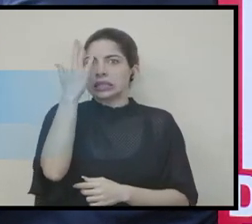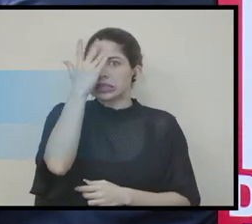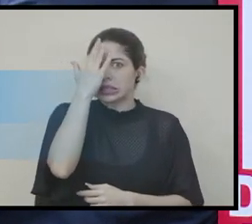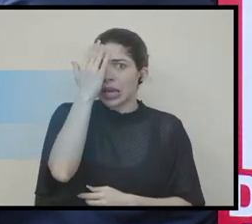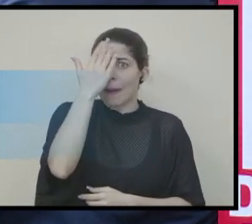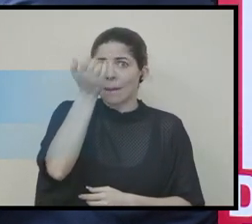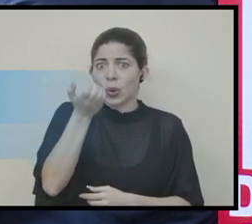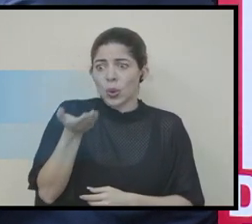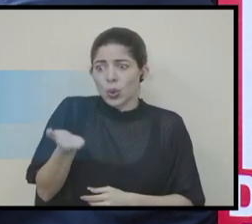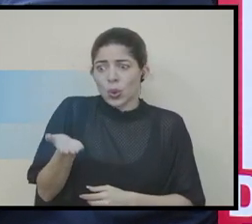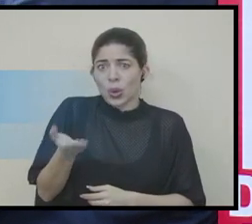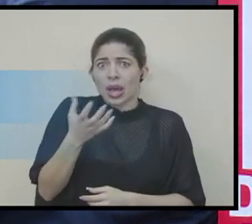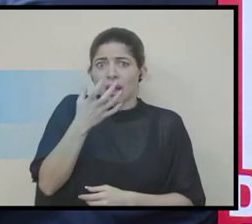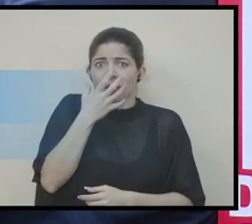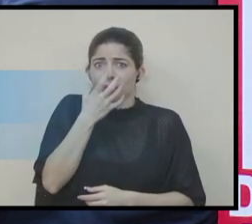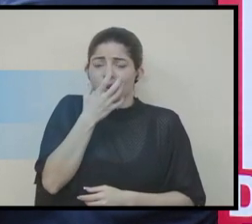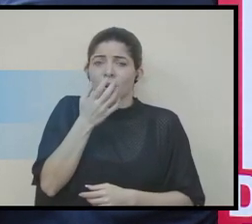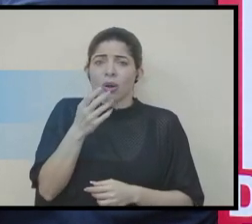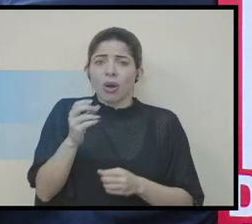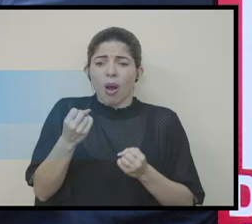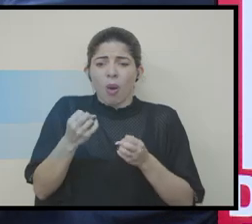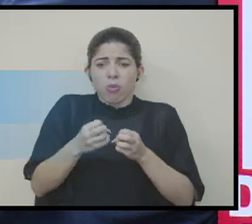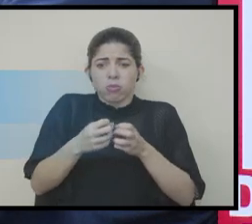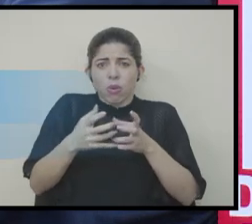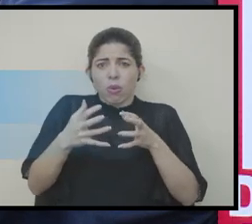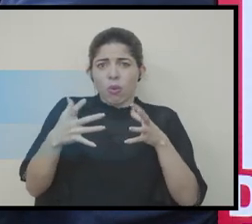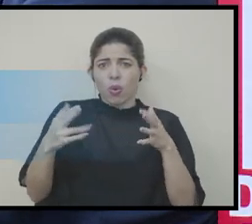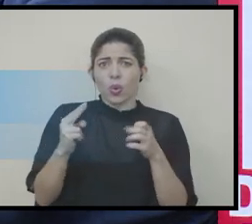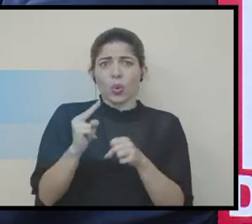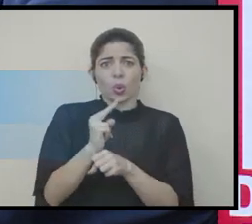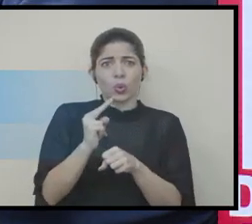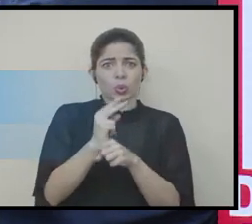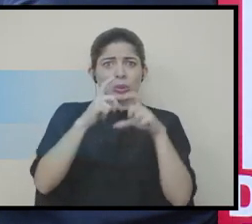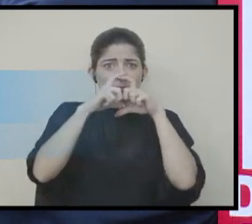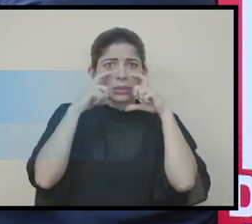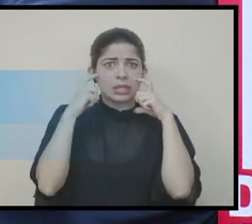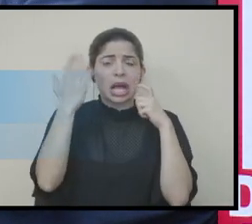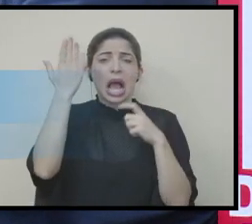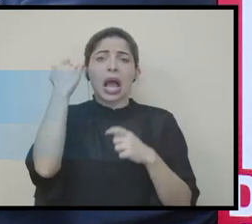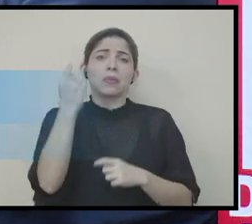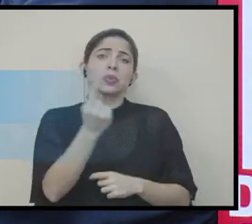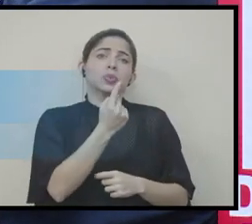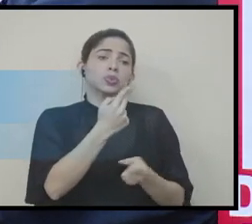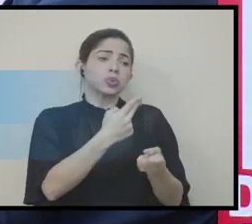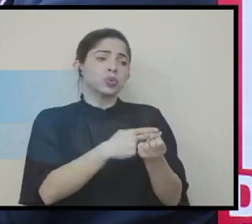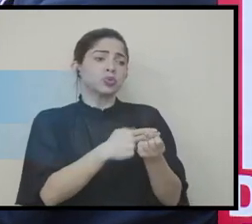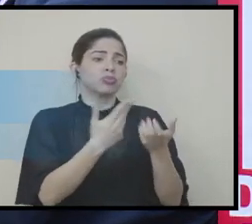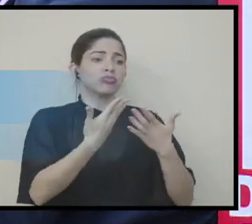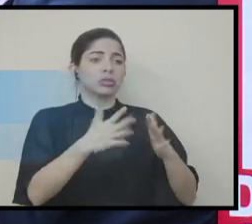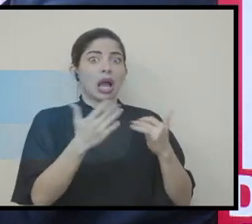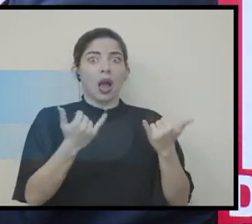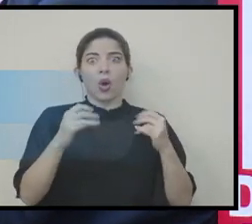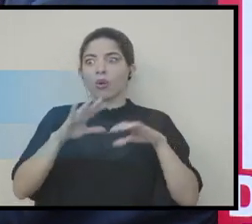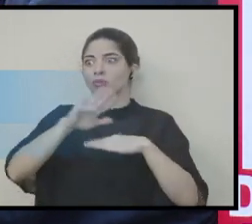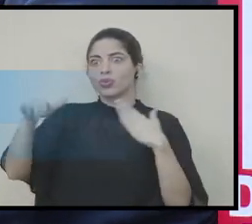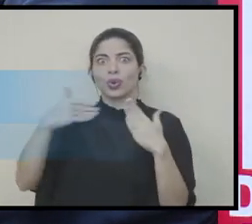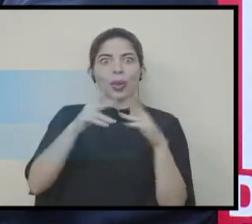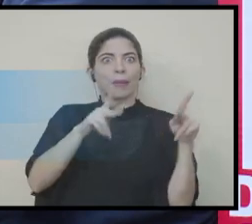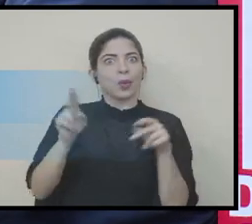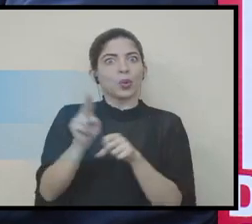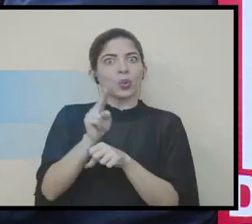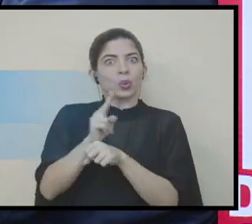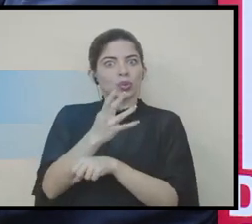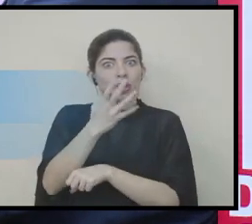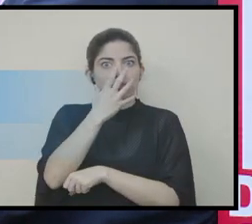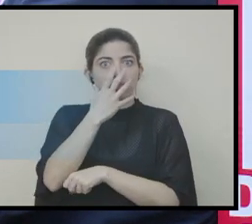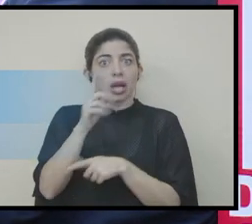porque esto se ha criticado, ¿verdad? El uso de la mascarilla. Antes era solamente hospitales y ahora es todo el mundo. Y ya